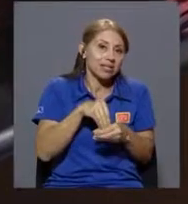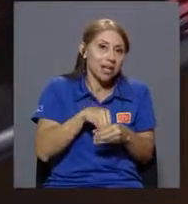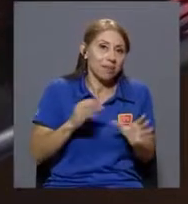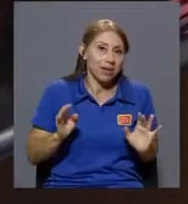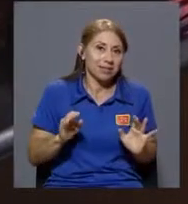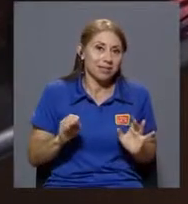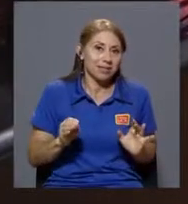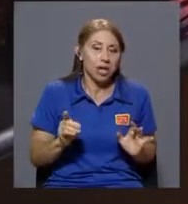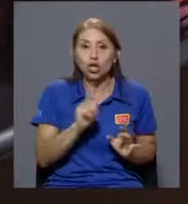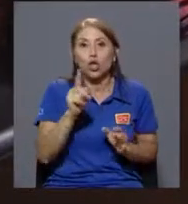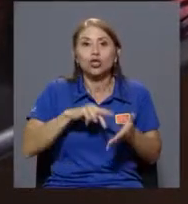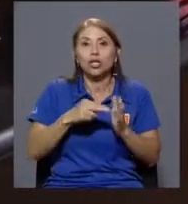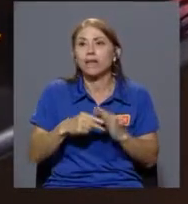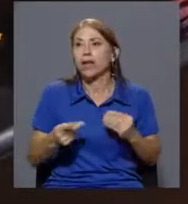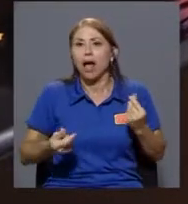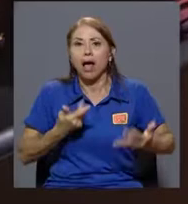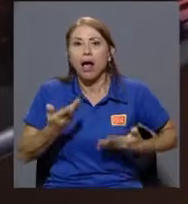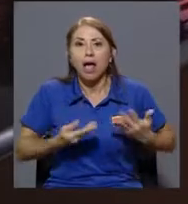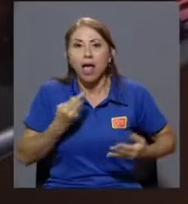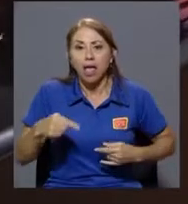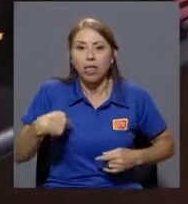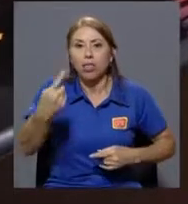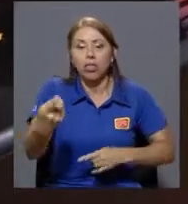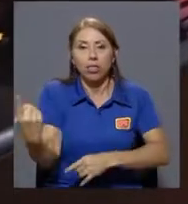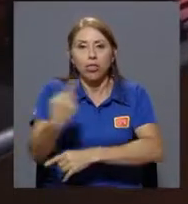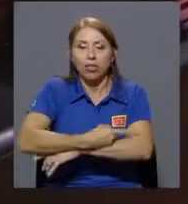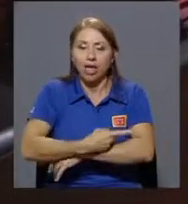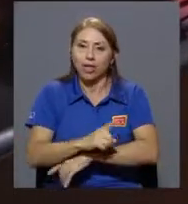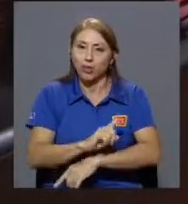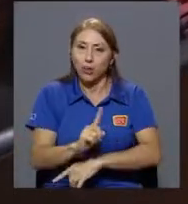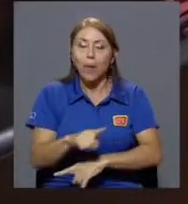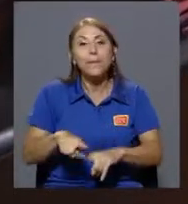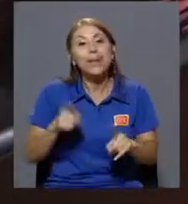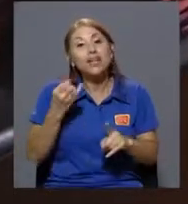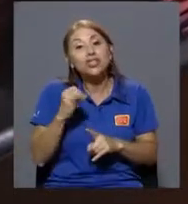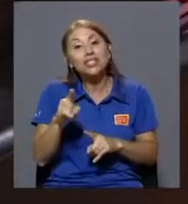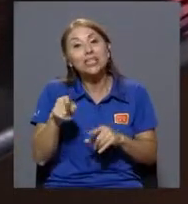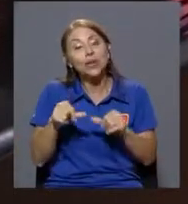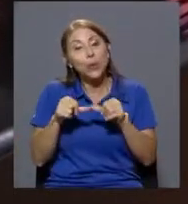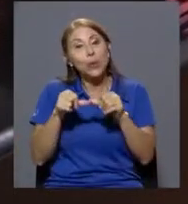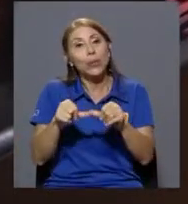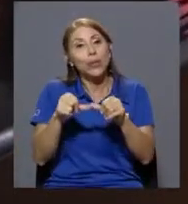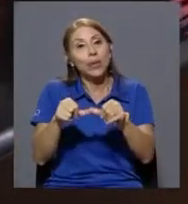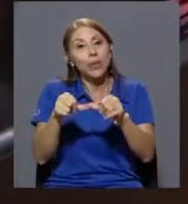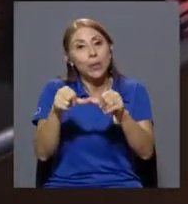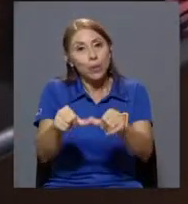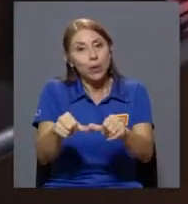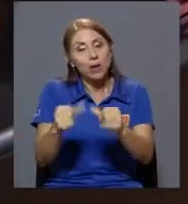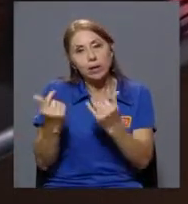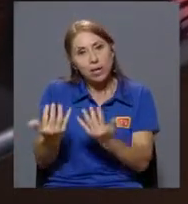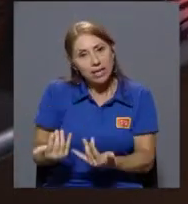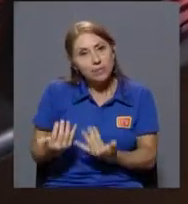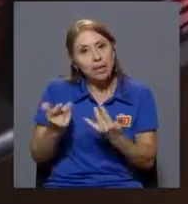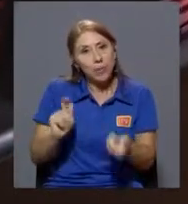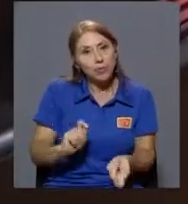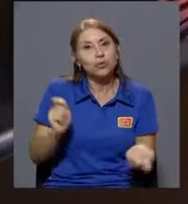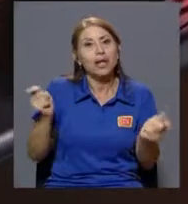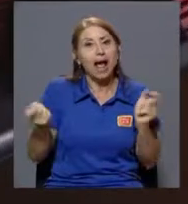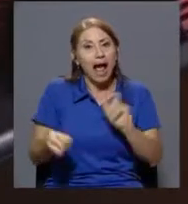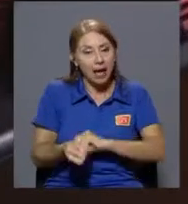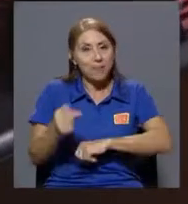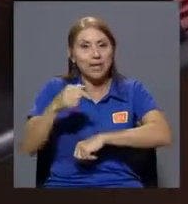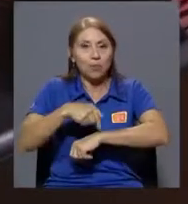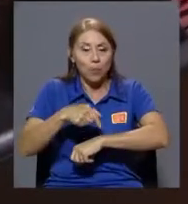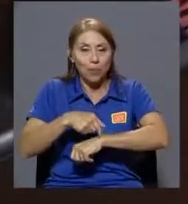día siguiente, pero es un fenómeno que de seguir una tendencia que esperamos cambie en el momento en que